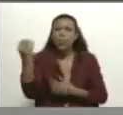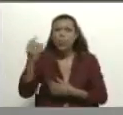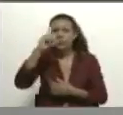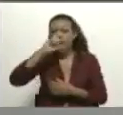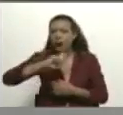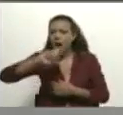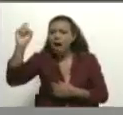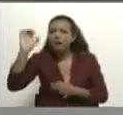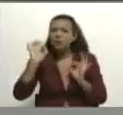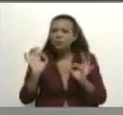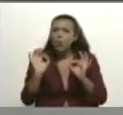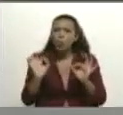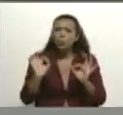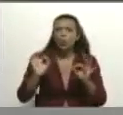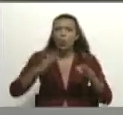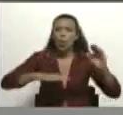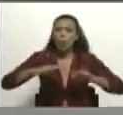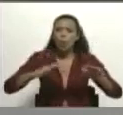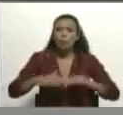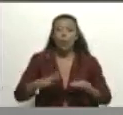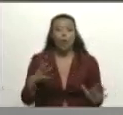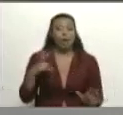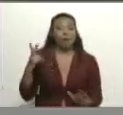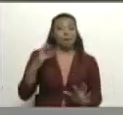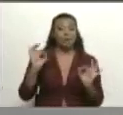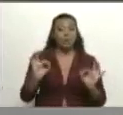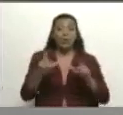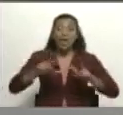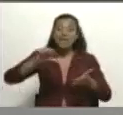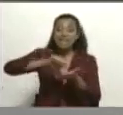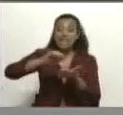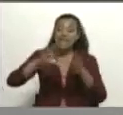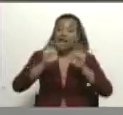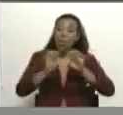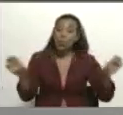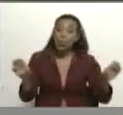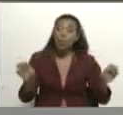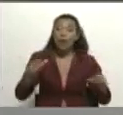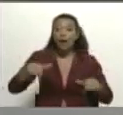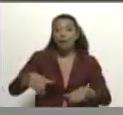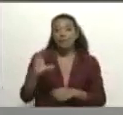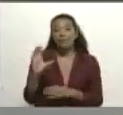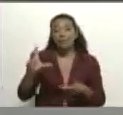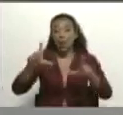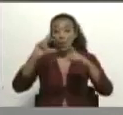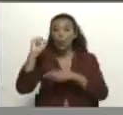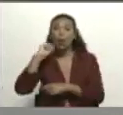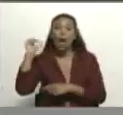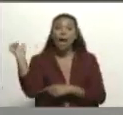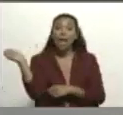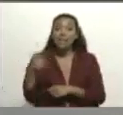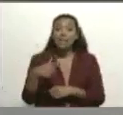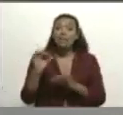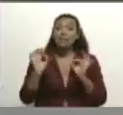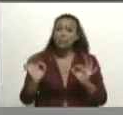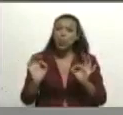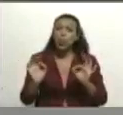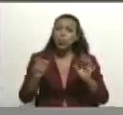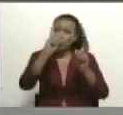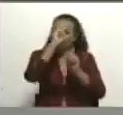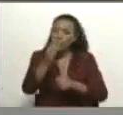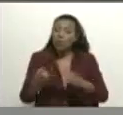de trayectoria artística Joropopó. La gala se realizó en el Centro de Educación Andrés Eloy Blanco en Guatire y se rindió homenaje a uno